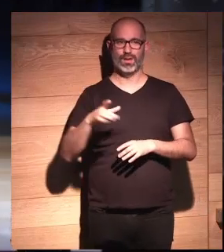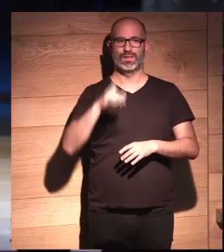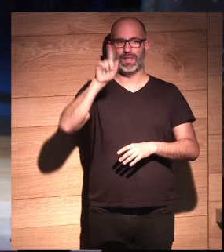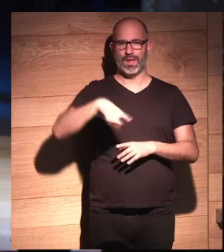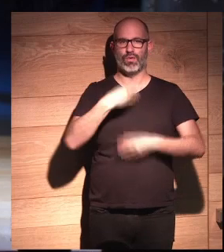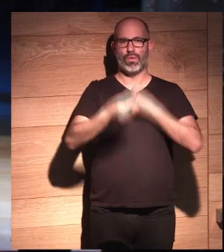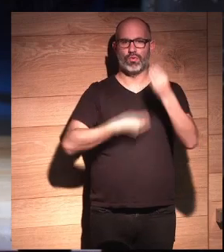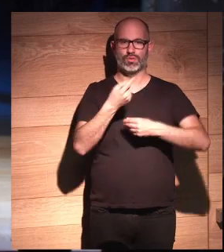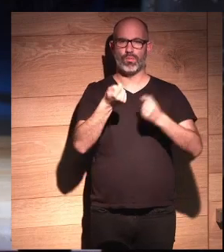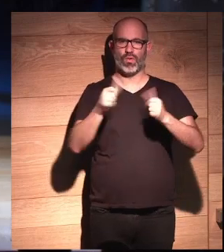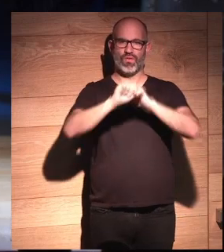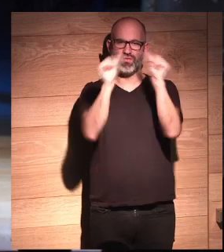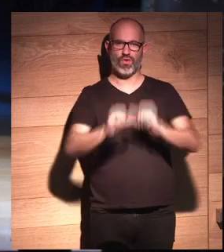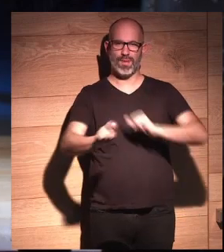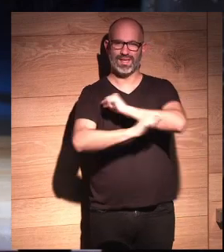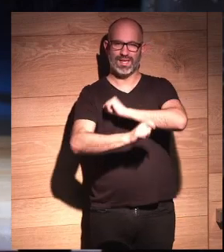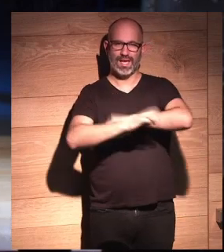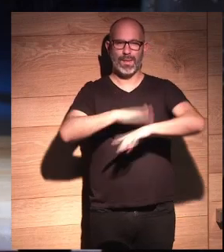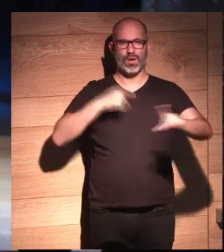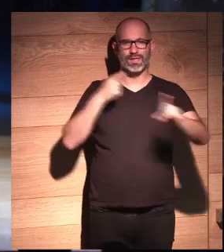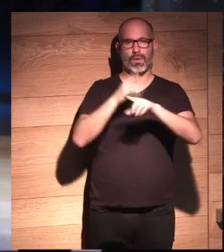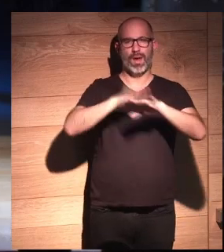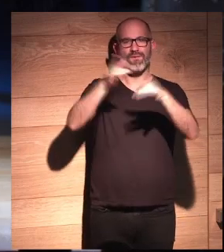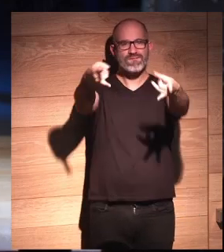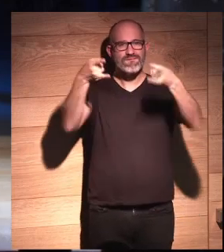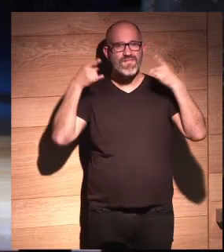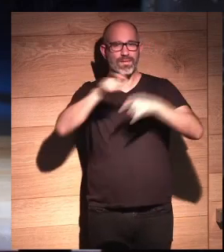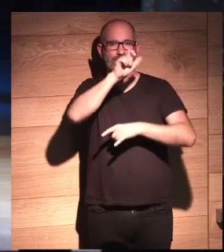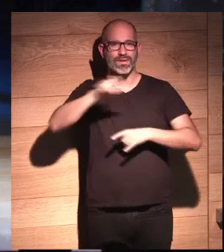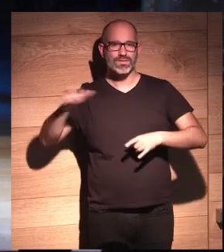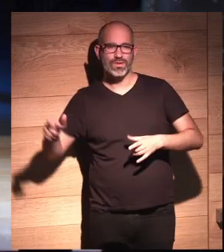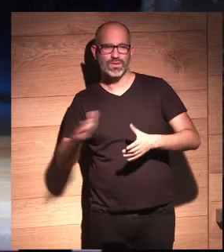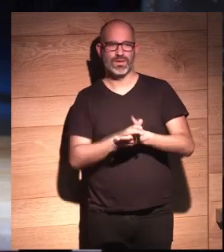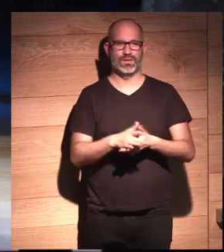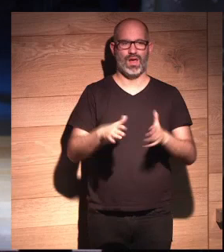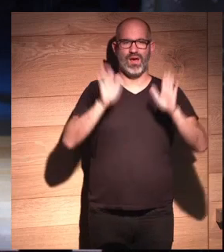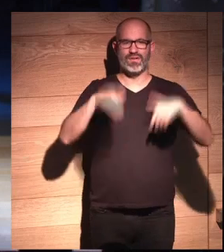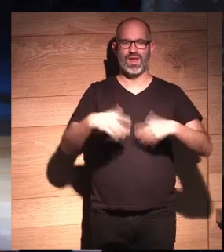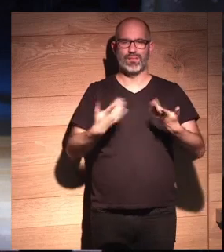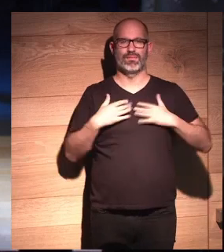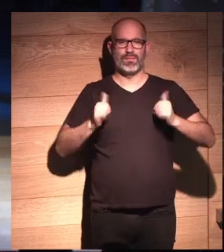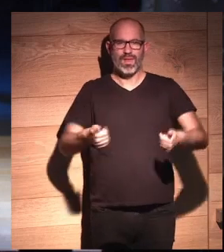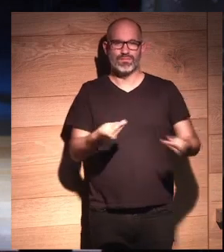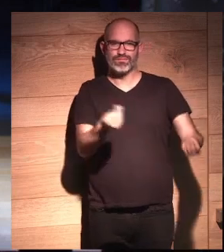poco también como estrategia para llamar la atención de la gente y que le pique la curiosidad.